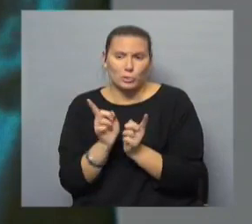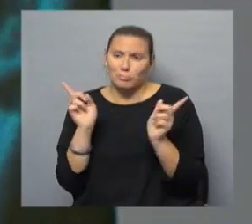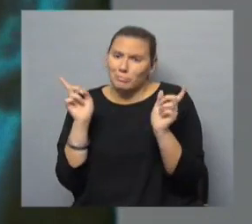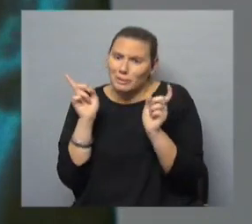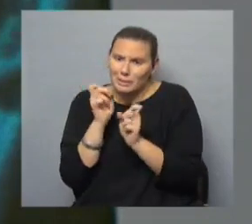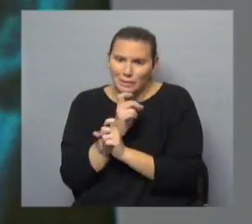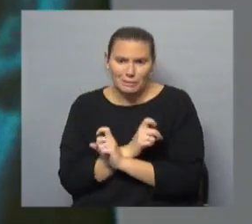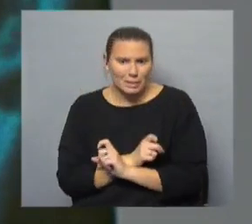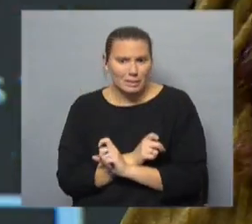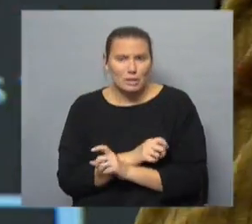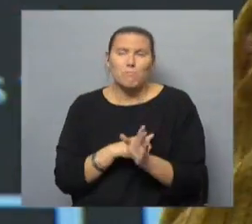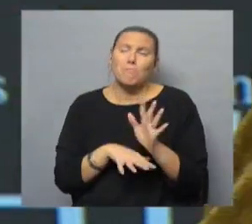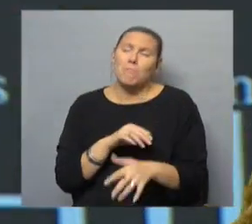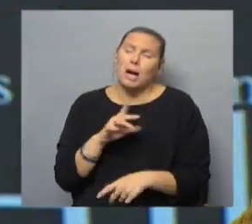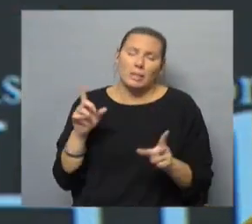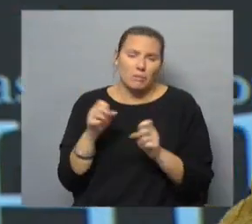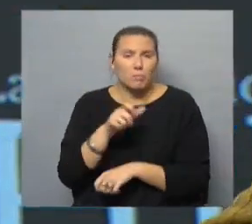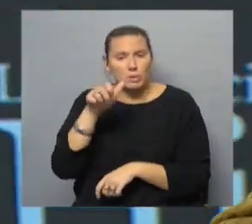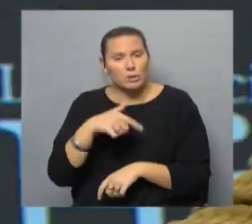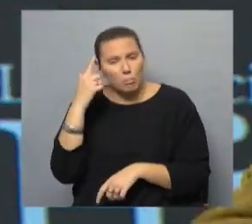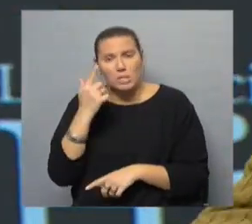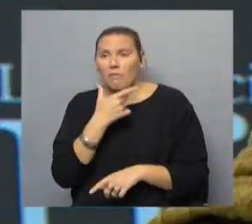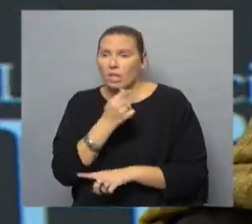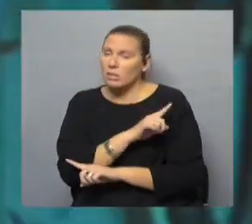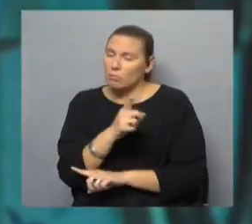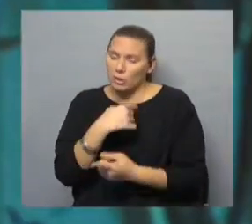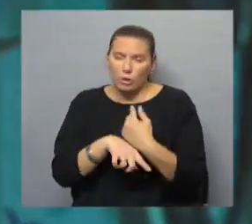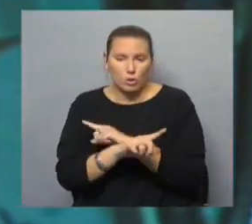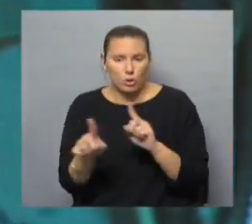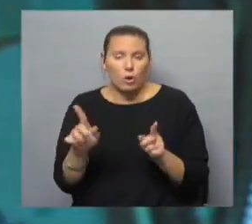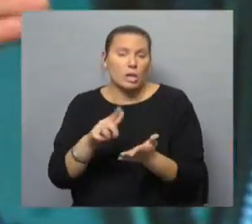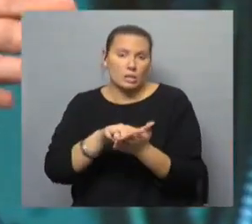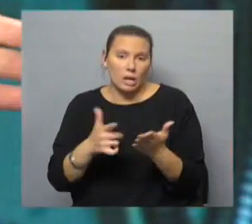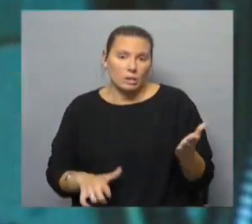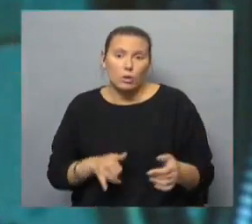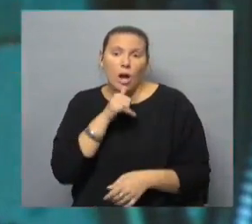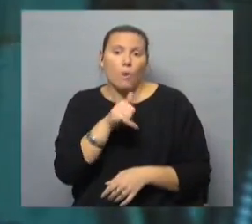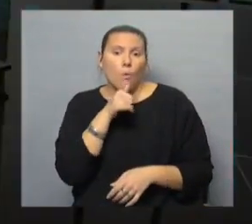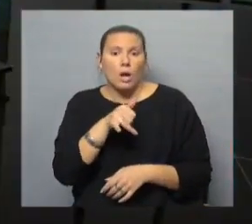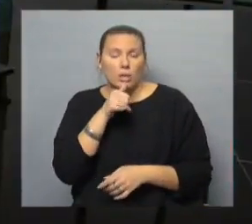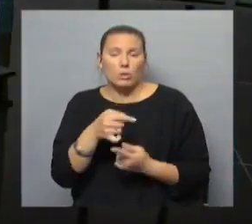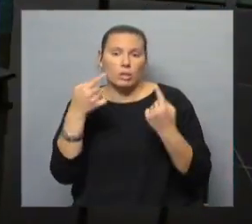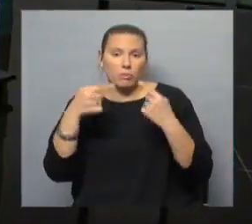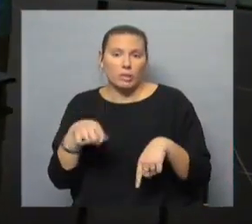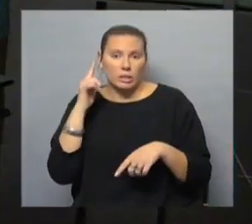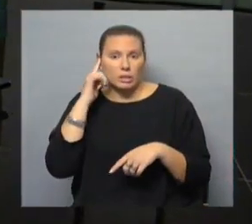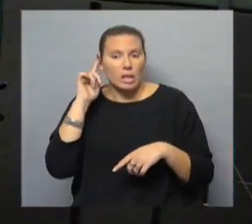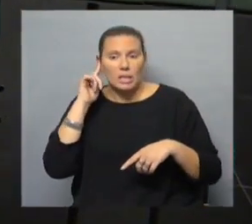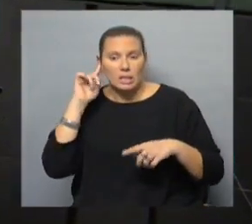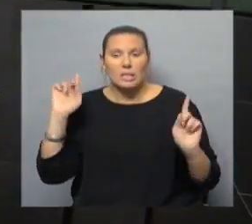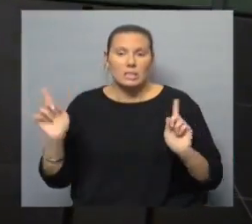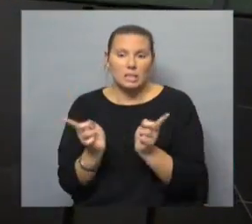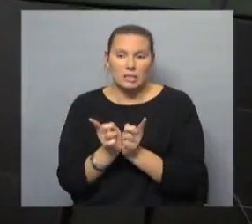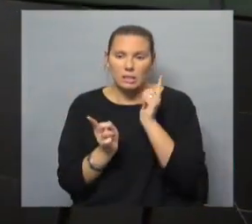complicadísimo. Claro, sí, mucho más que la gente pensaría, claro. Dificilísimo. Es como la literatura, que hacer un cuento es poder de síntesis y poder,